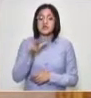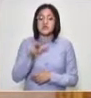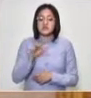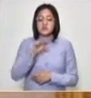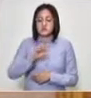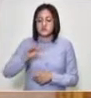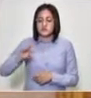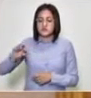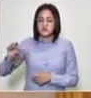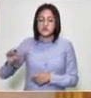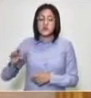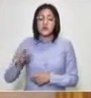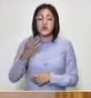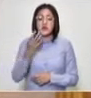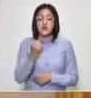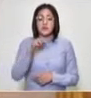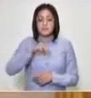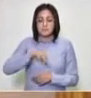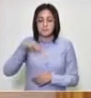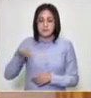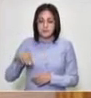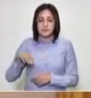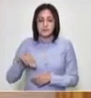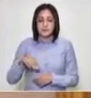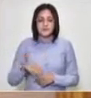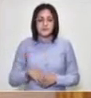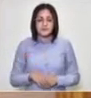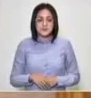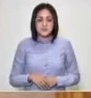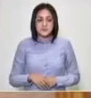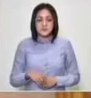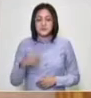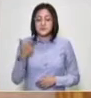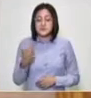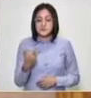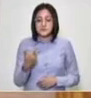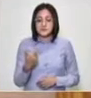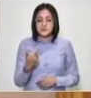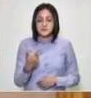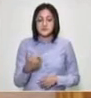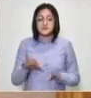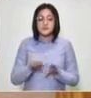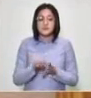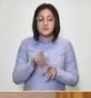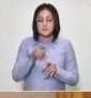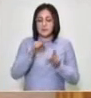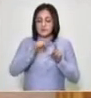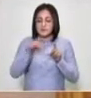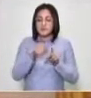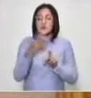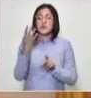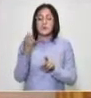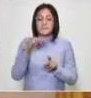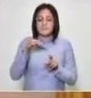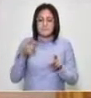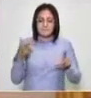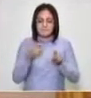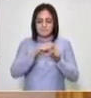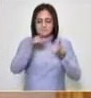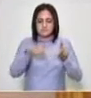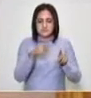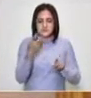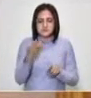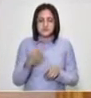casquillos percutidos calibre 9 milímetros, 7 ojivas deformadas calibre 9 milímetros.